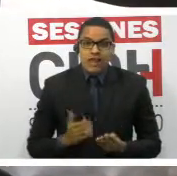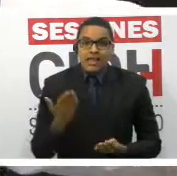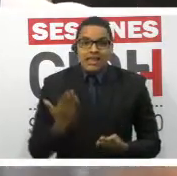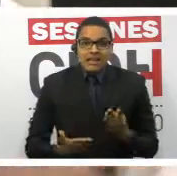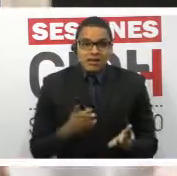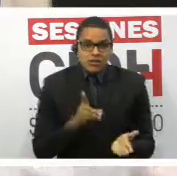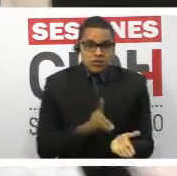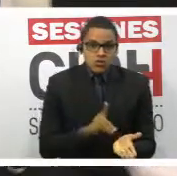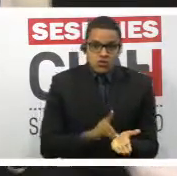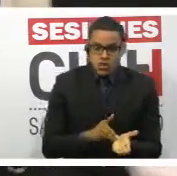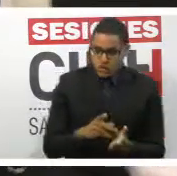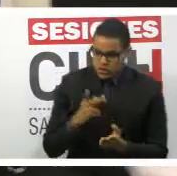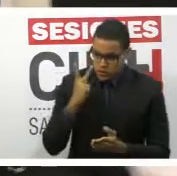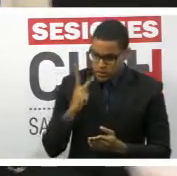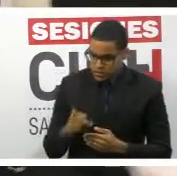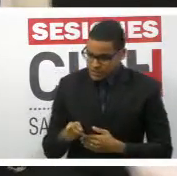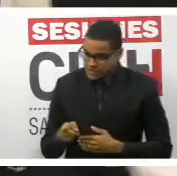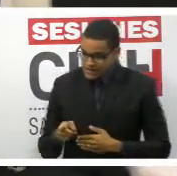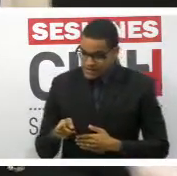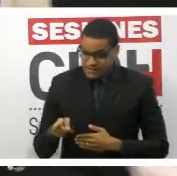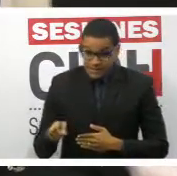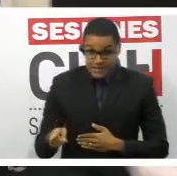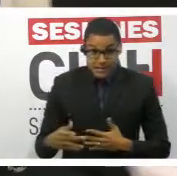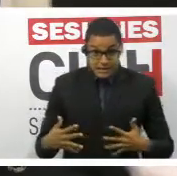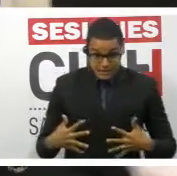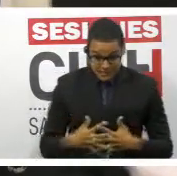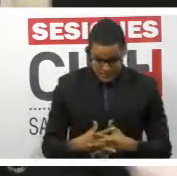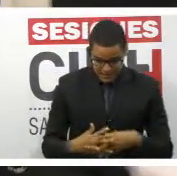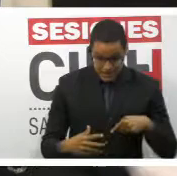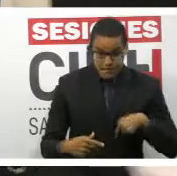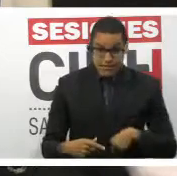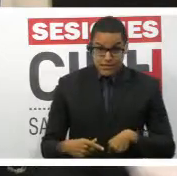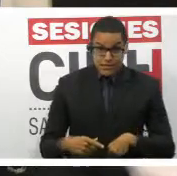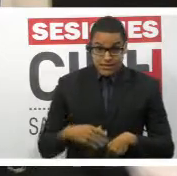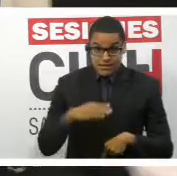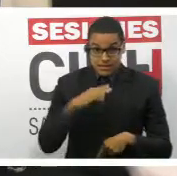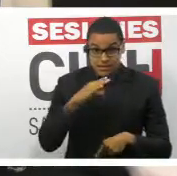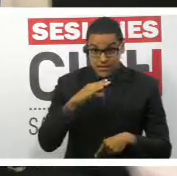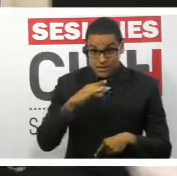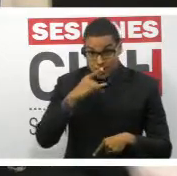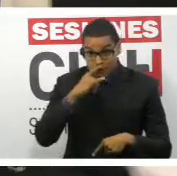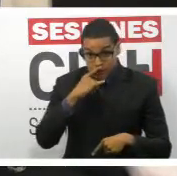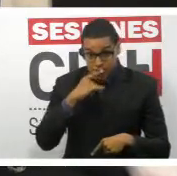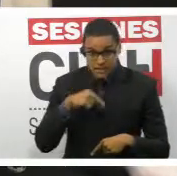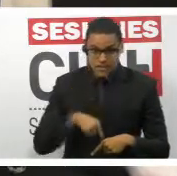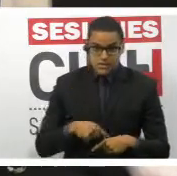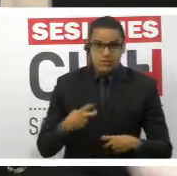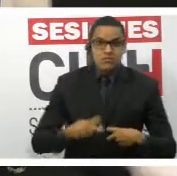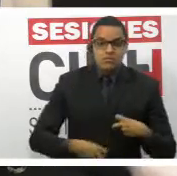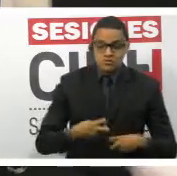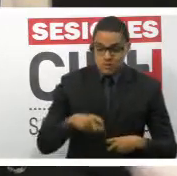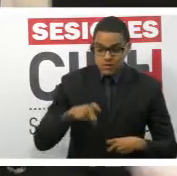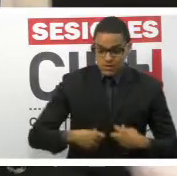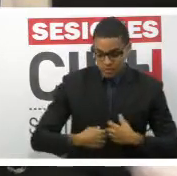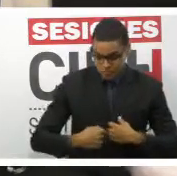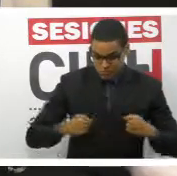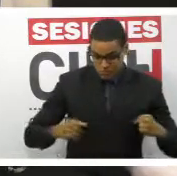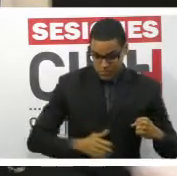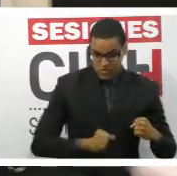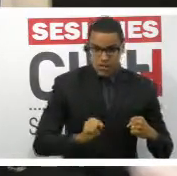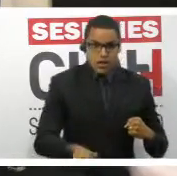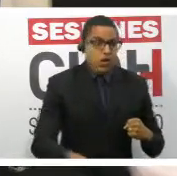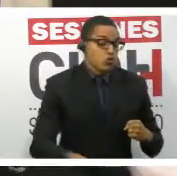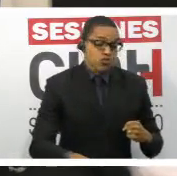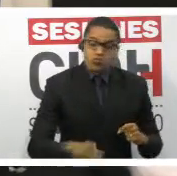y eso un poco para redil más allá de que ready está apoyando el proyecto de ley de interrupción voluntaria del embarazo en